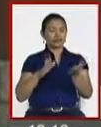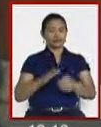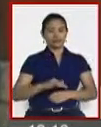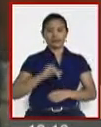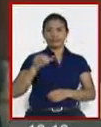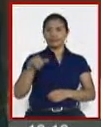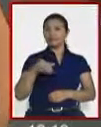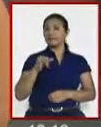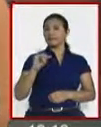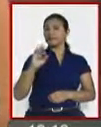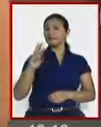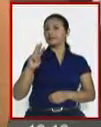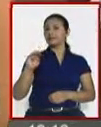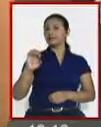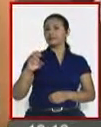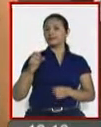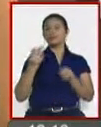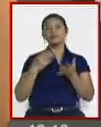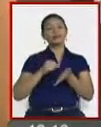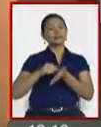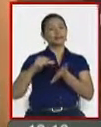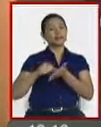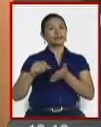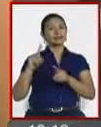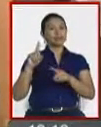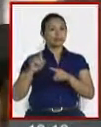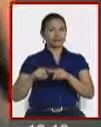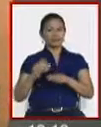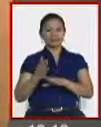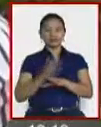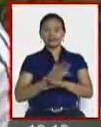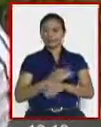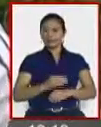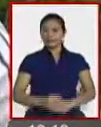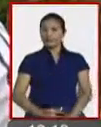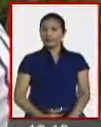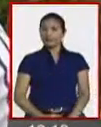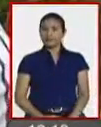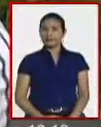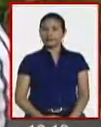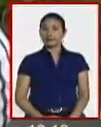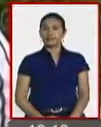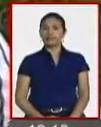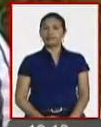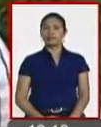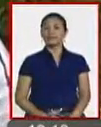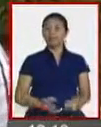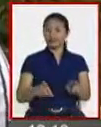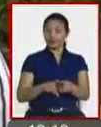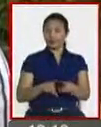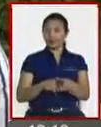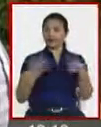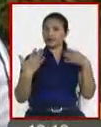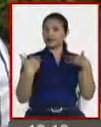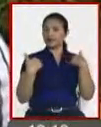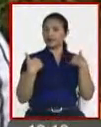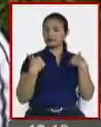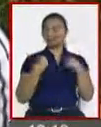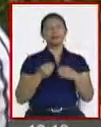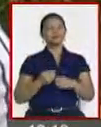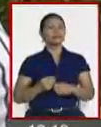ha quedado traumada y con muchos gastos para poder recuperarse. Entonces, ella tiene un